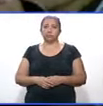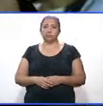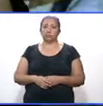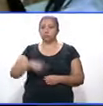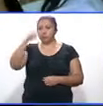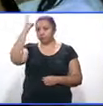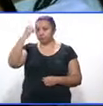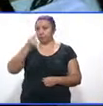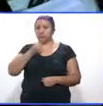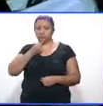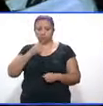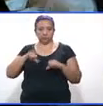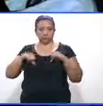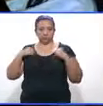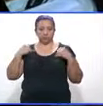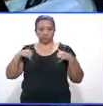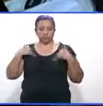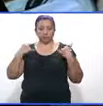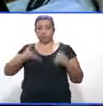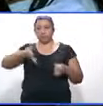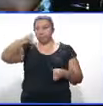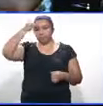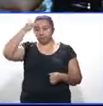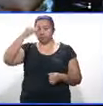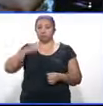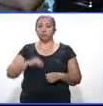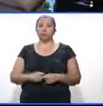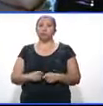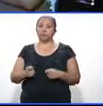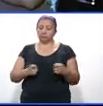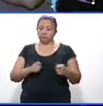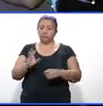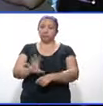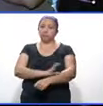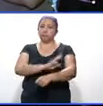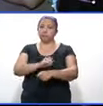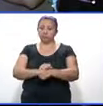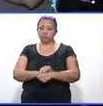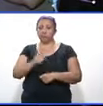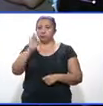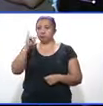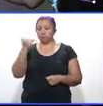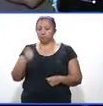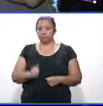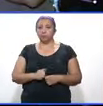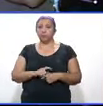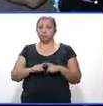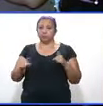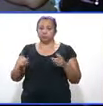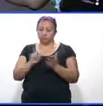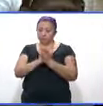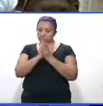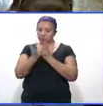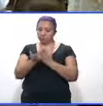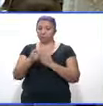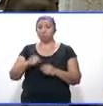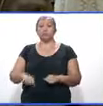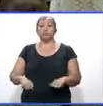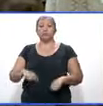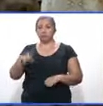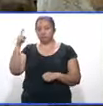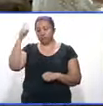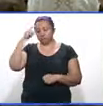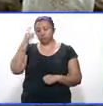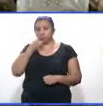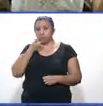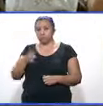Para que niños, adolescentes y jóvenes aprendan a manejar de forma adecuada sus emociones, en la FILEI se presentó una serie de libros, Activar la mente y las